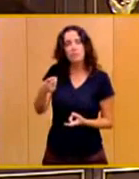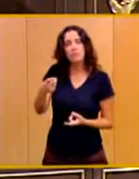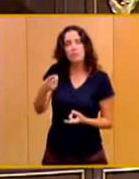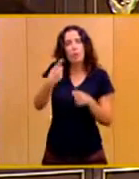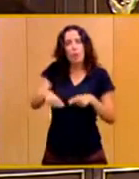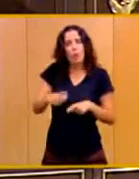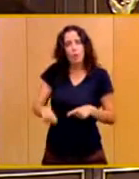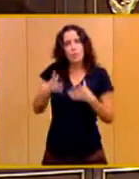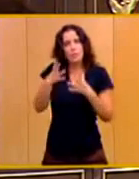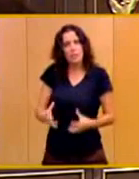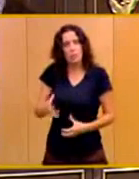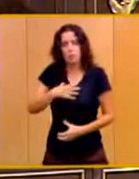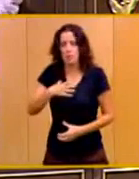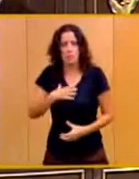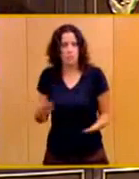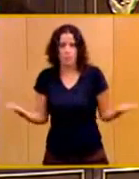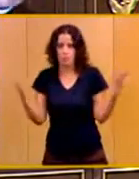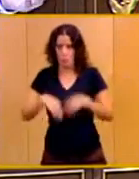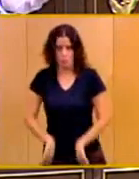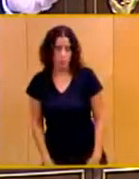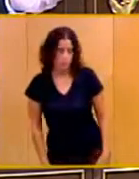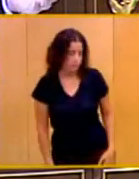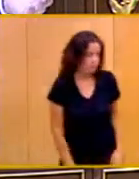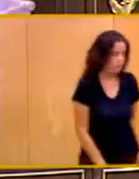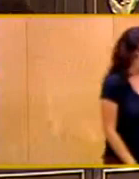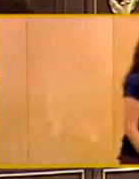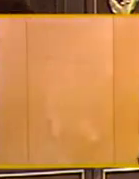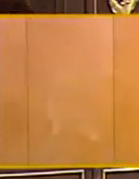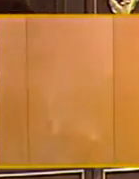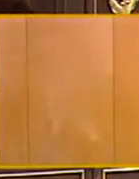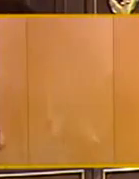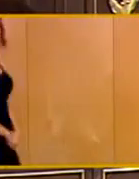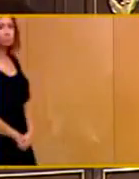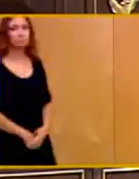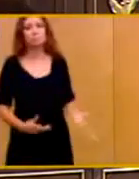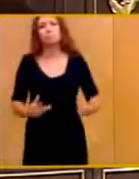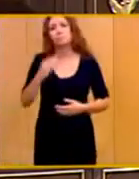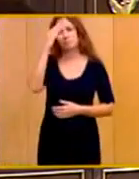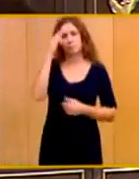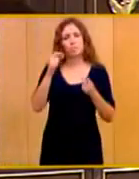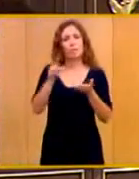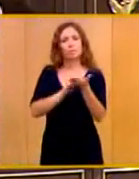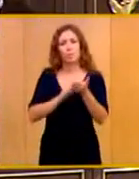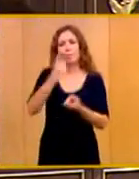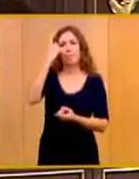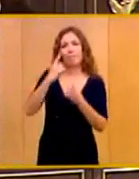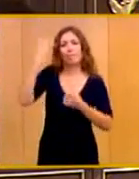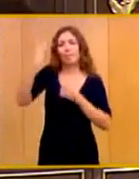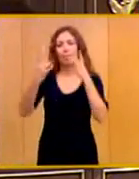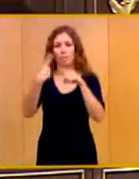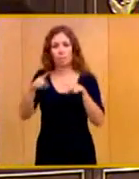en serio. Esto no se resuelve con un goteo de ocurrencias. Exige un paquete de medidas articuladas